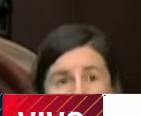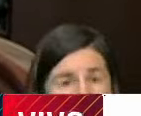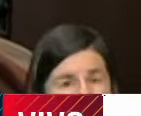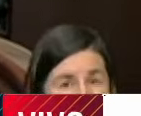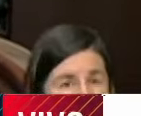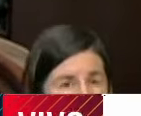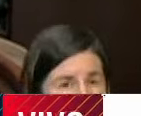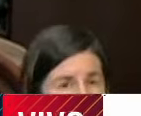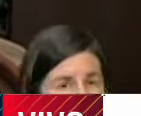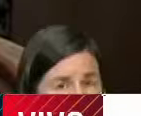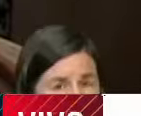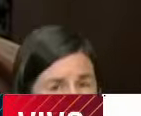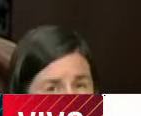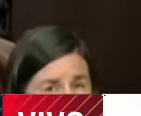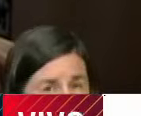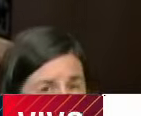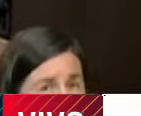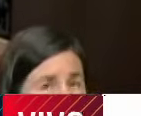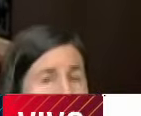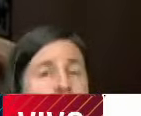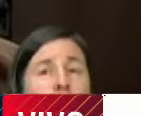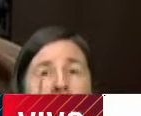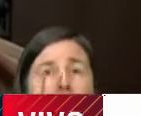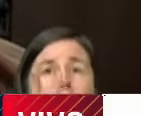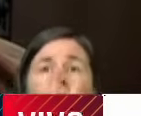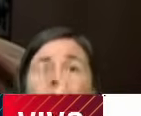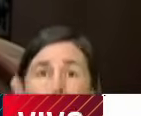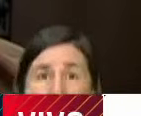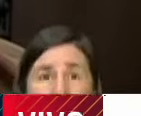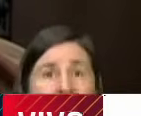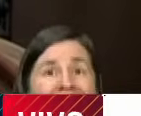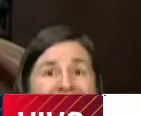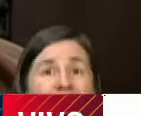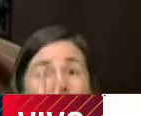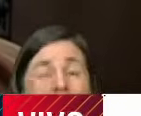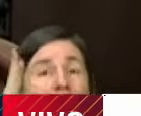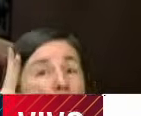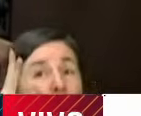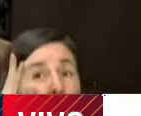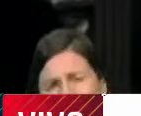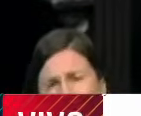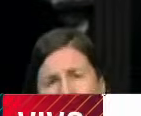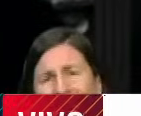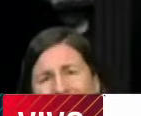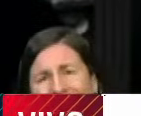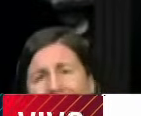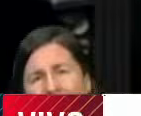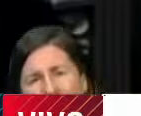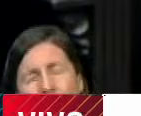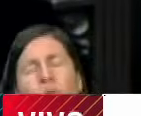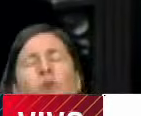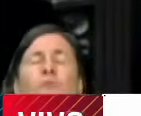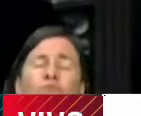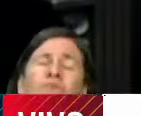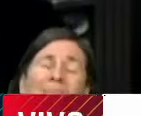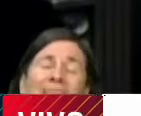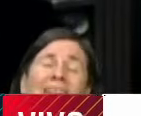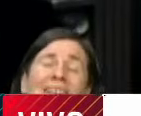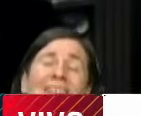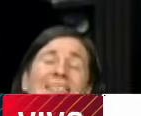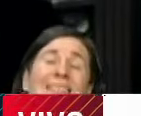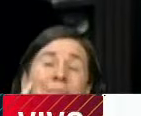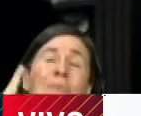el comienzo, la realidad es que uno iba consultando y uno no lo puede confirmar hasta último momento. Pero había una confianza de que el número